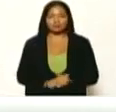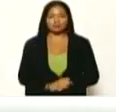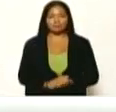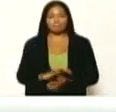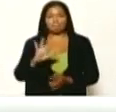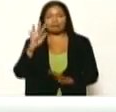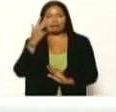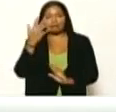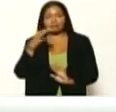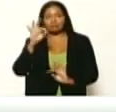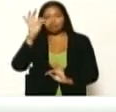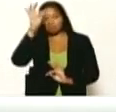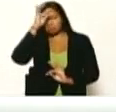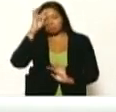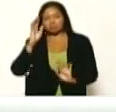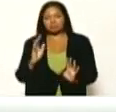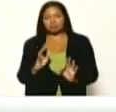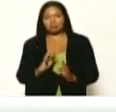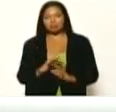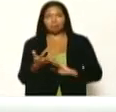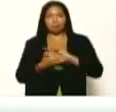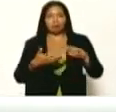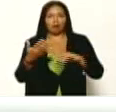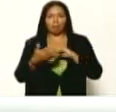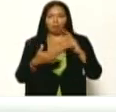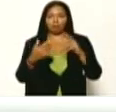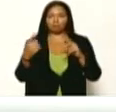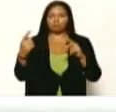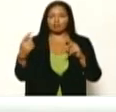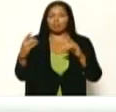que un problema en el satélite.